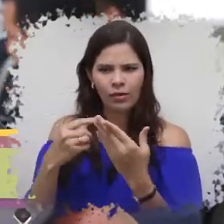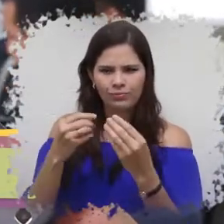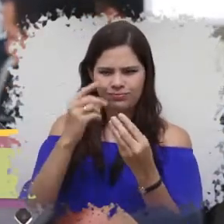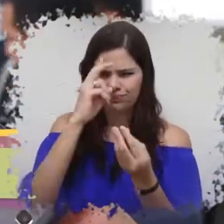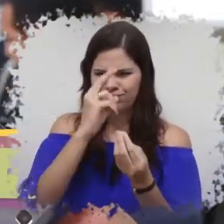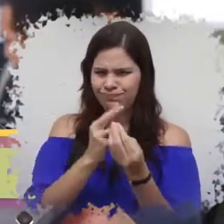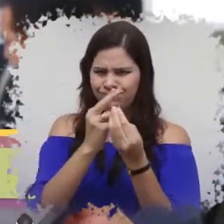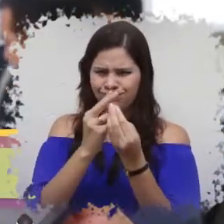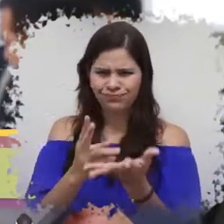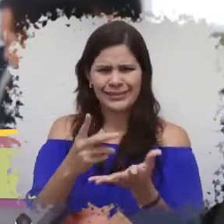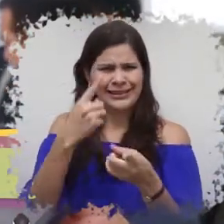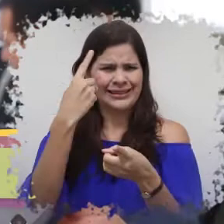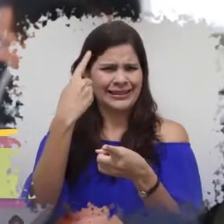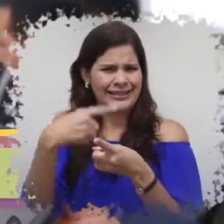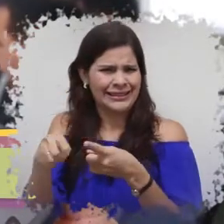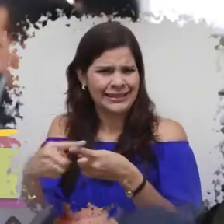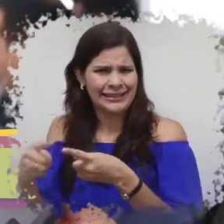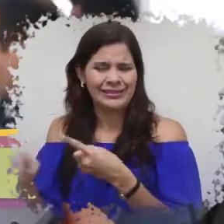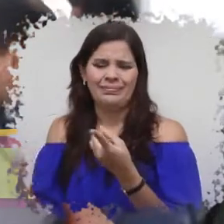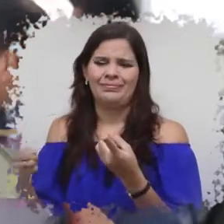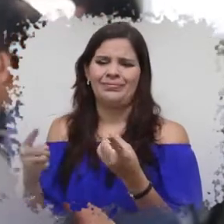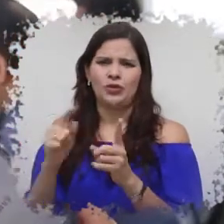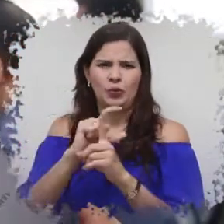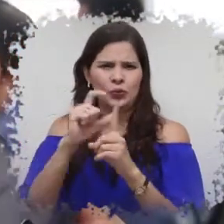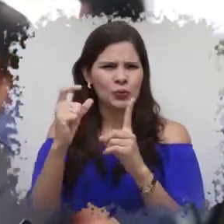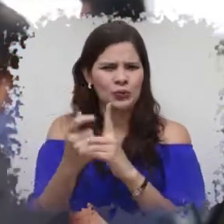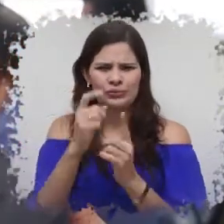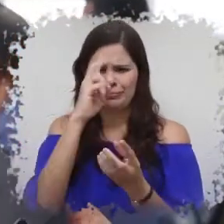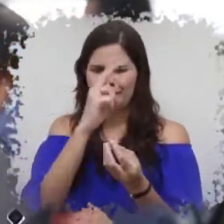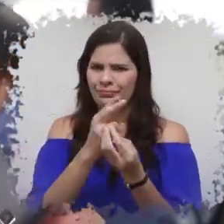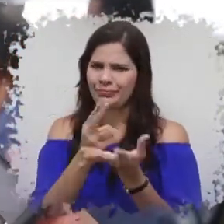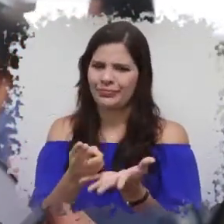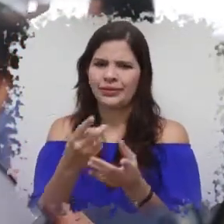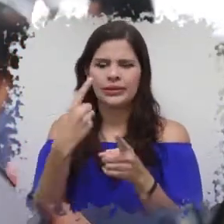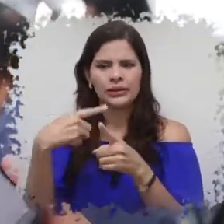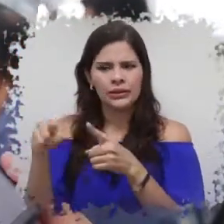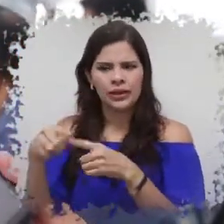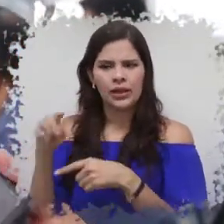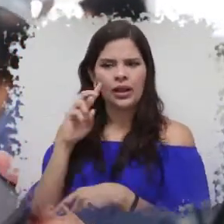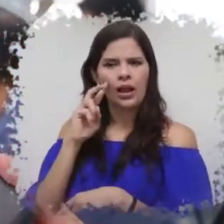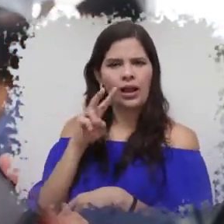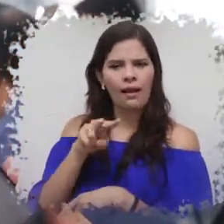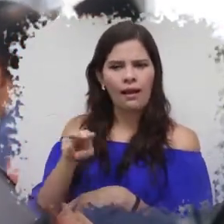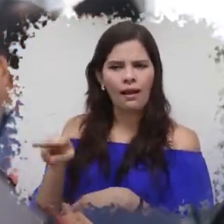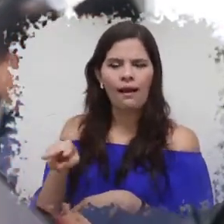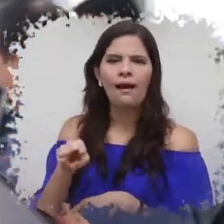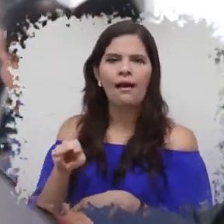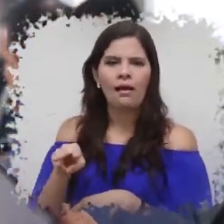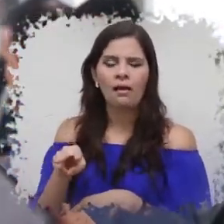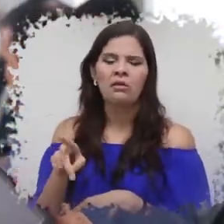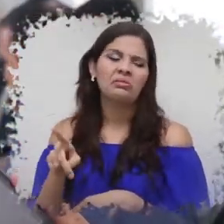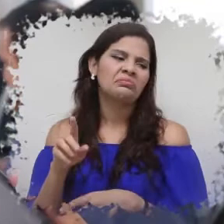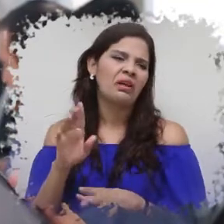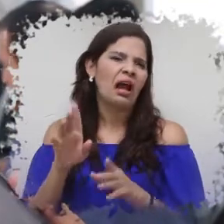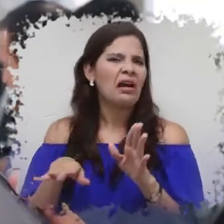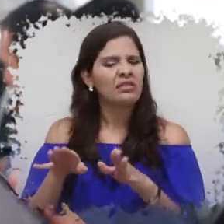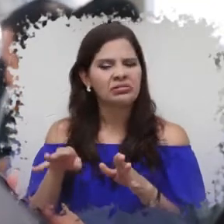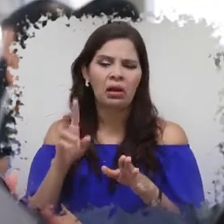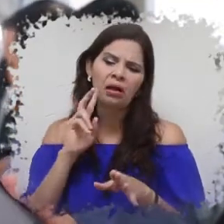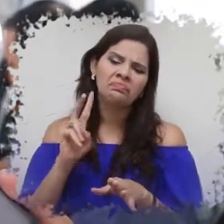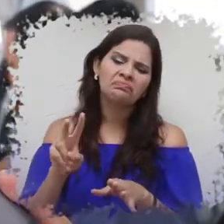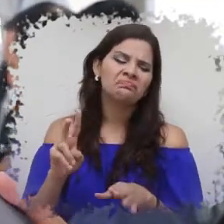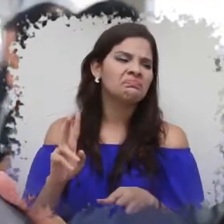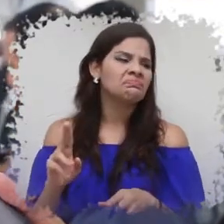diversidad, ¿no?, que siempre hemos tenido, pero que no ha sido quizás suficientemente tenida en cuenta.